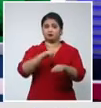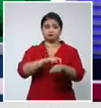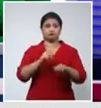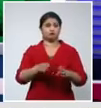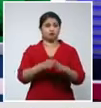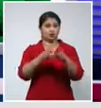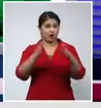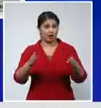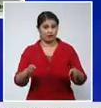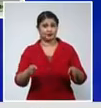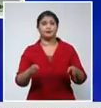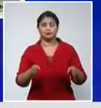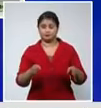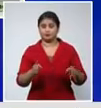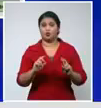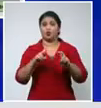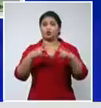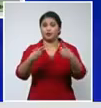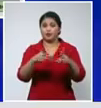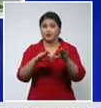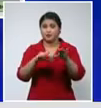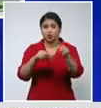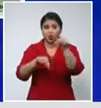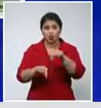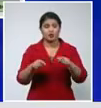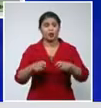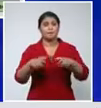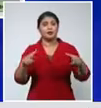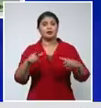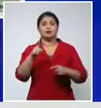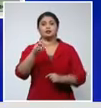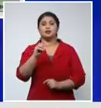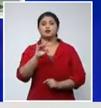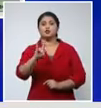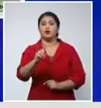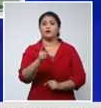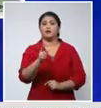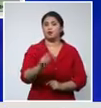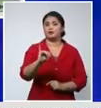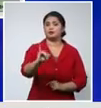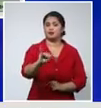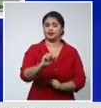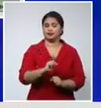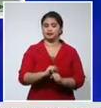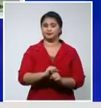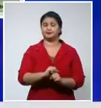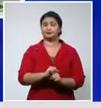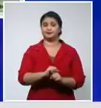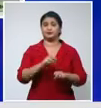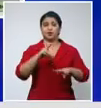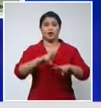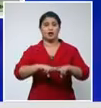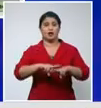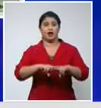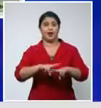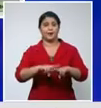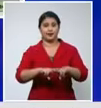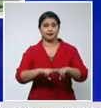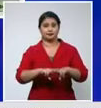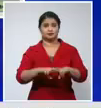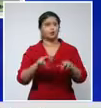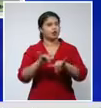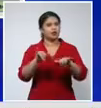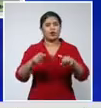incrementa a 109,6. La provincia de La Habana, que también incrementa